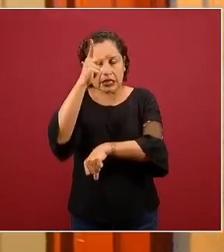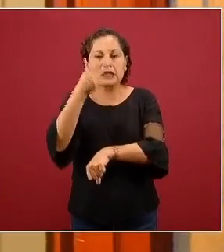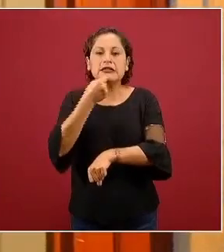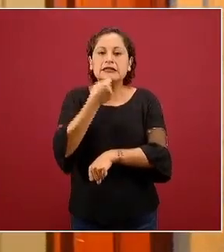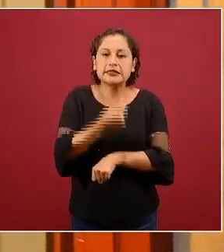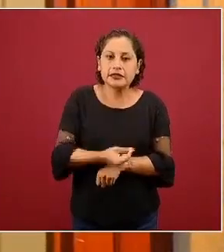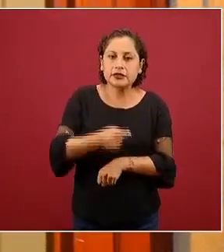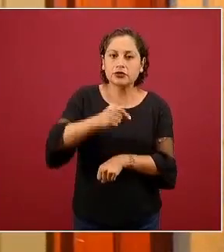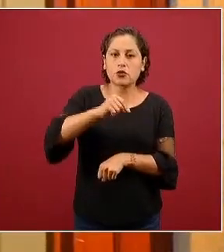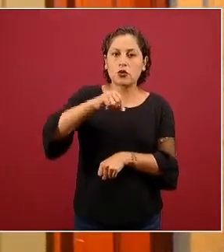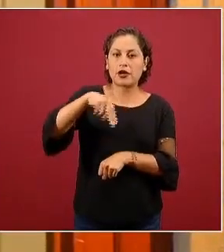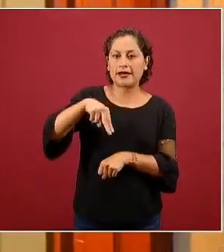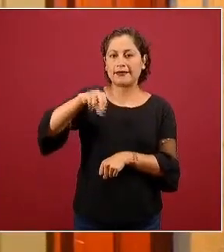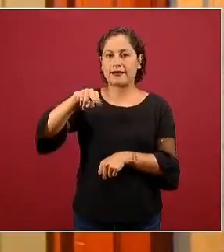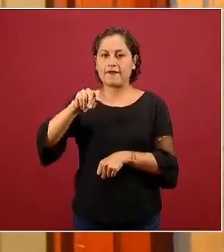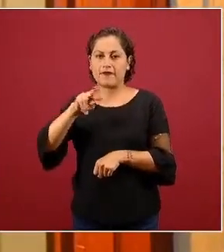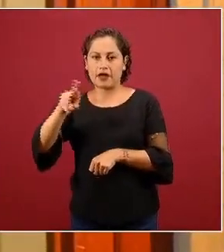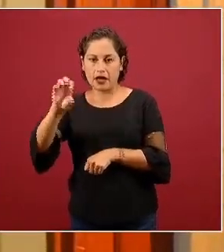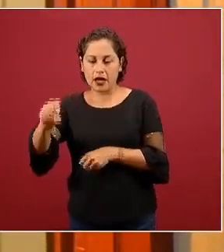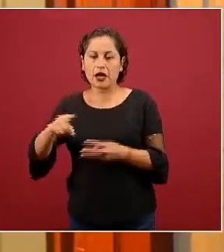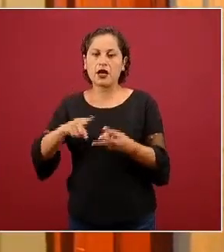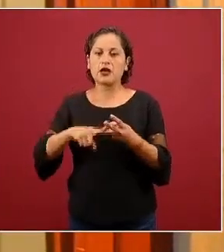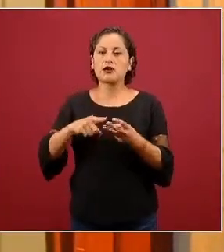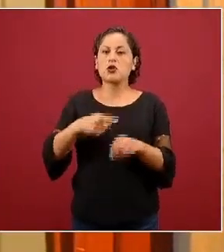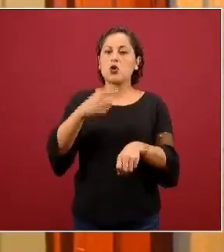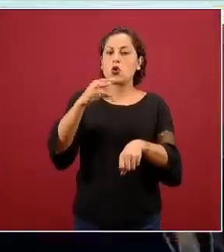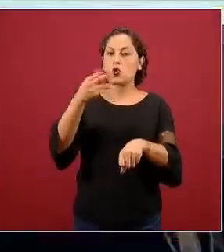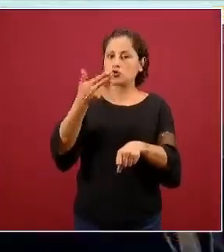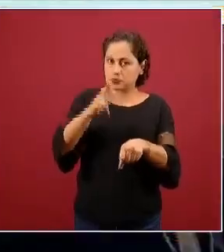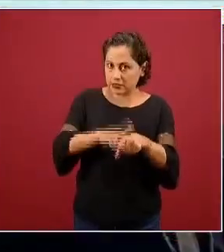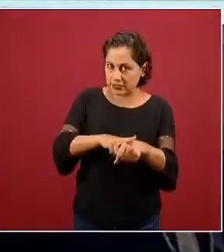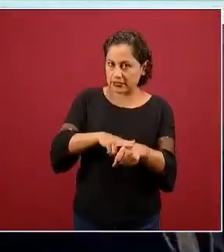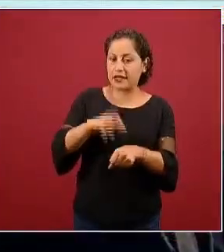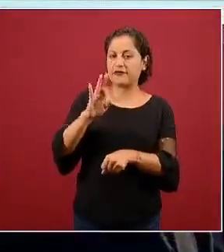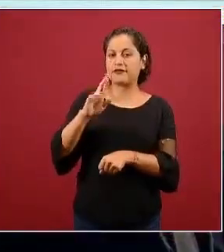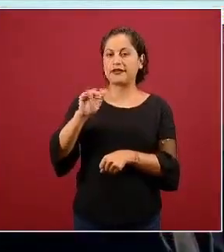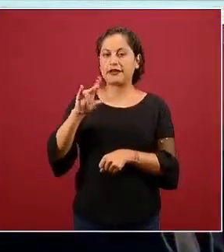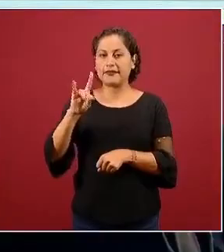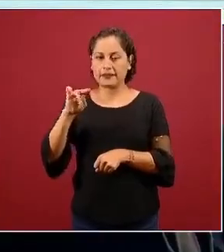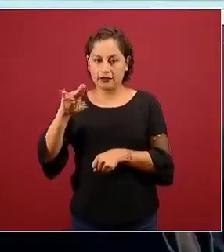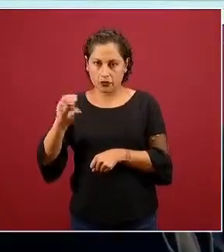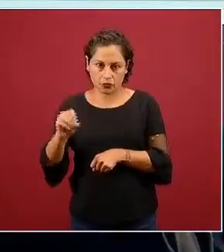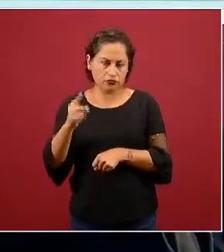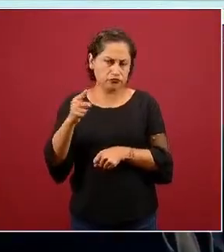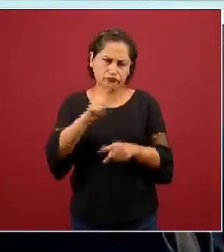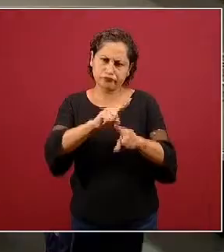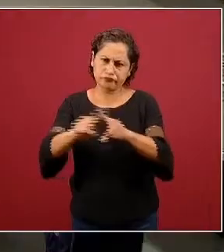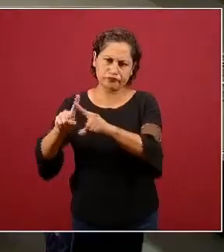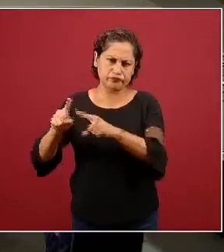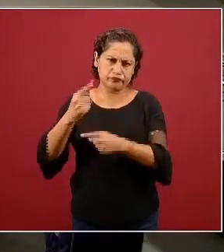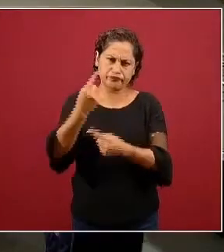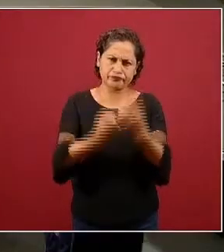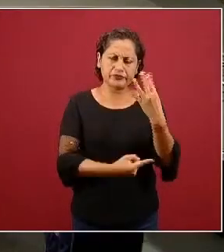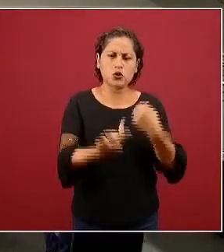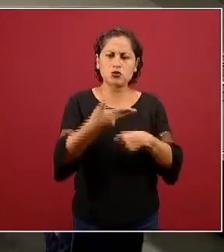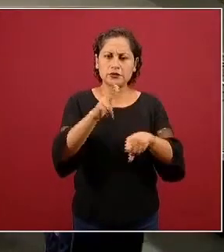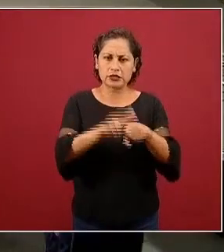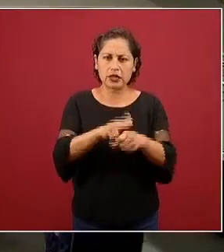Juan N. Navarro, el Hospital Fray Bernardino Álvarez, etcétera, etcétera. ¿La siguiente?